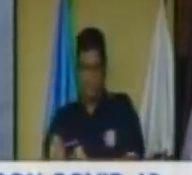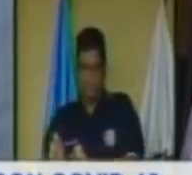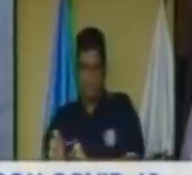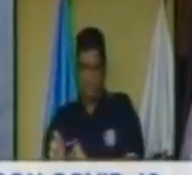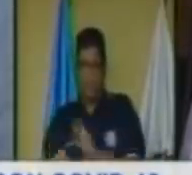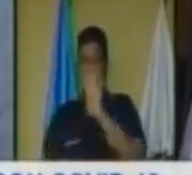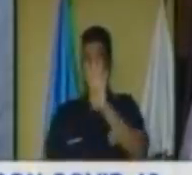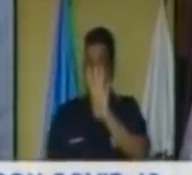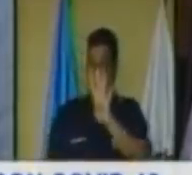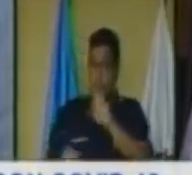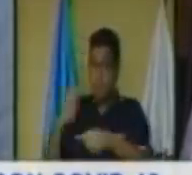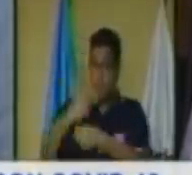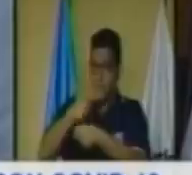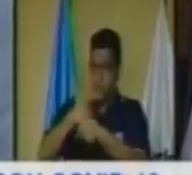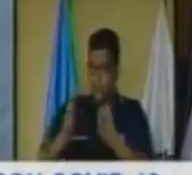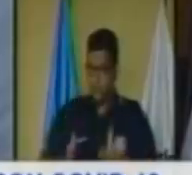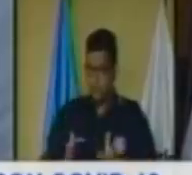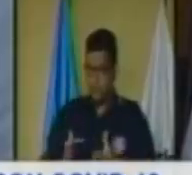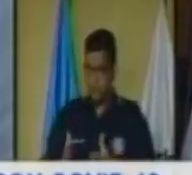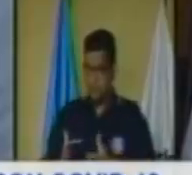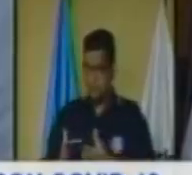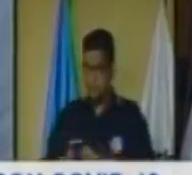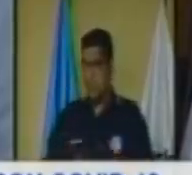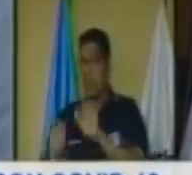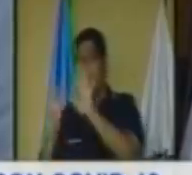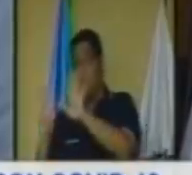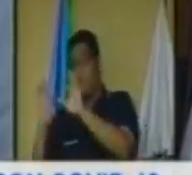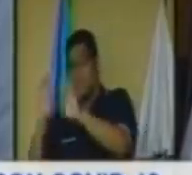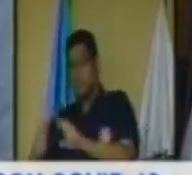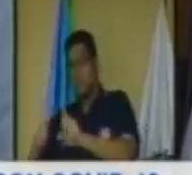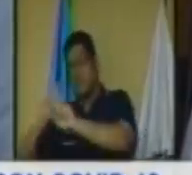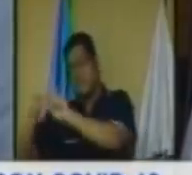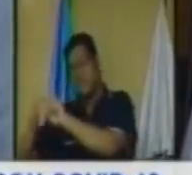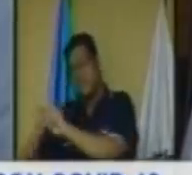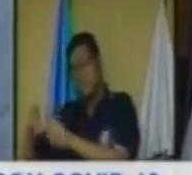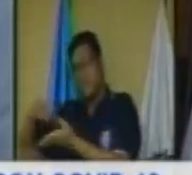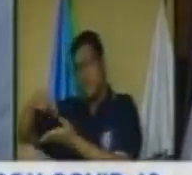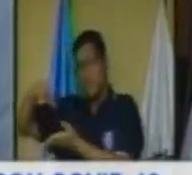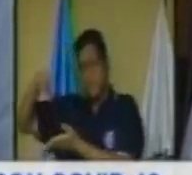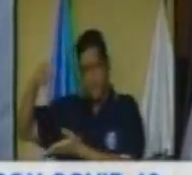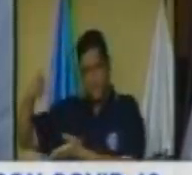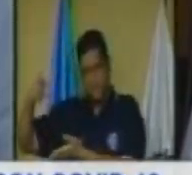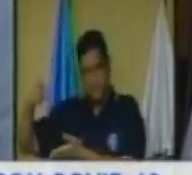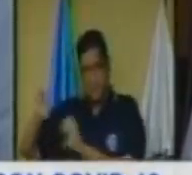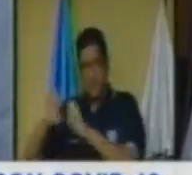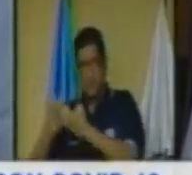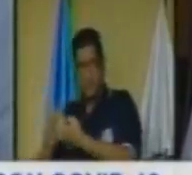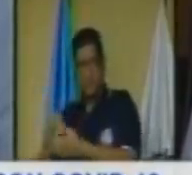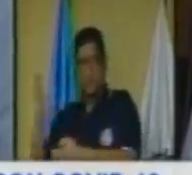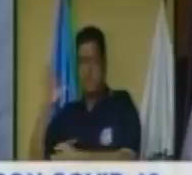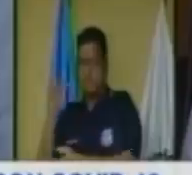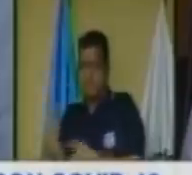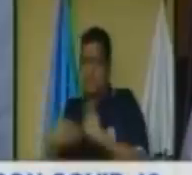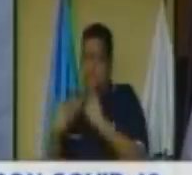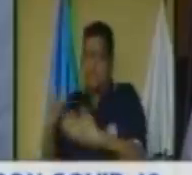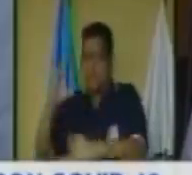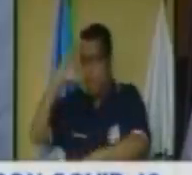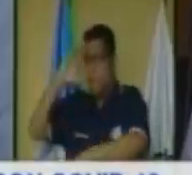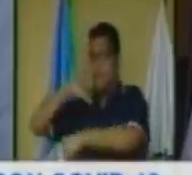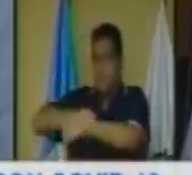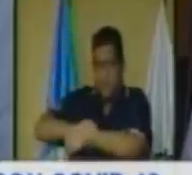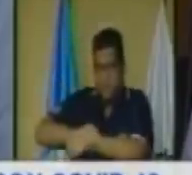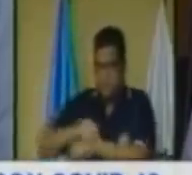nacionales y 8 son extranjeros. Se les está ubicando custodia policial. Todos están